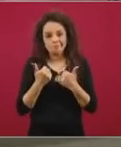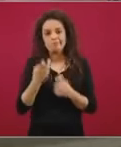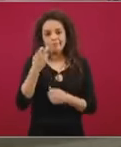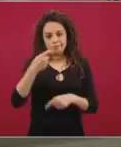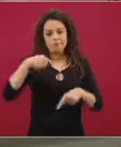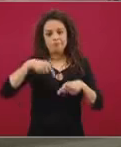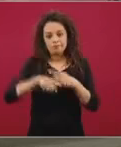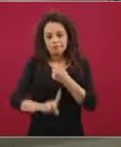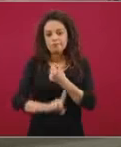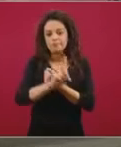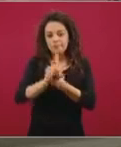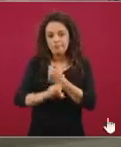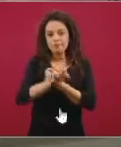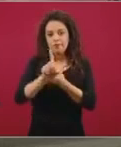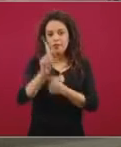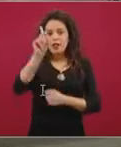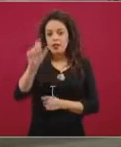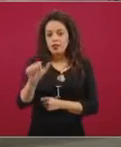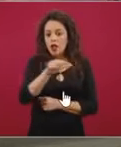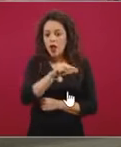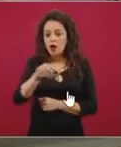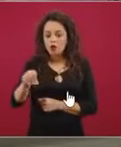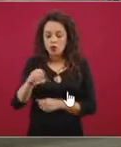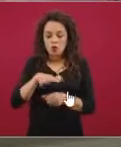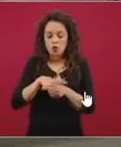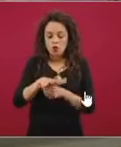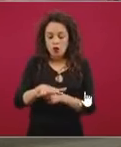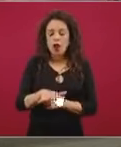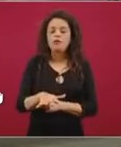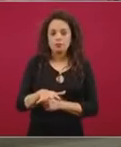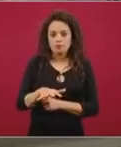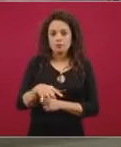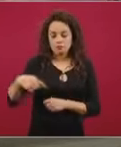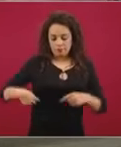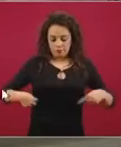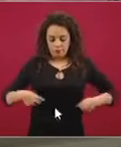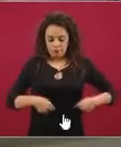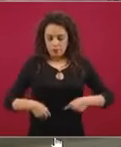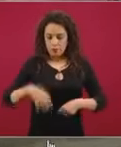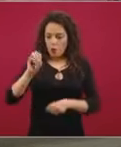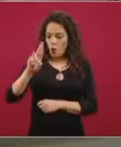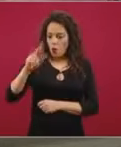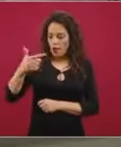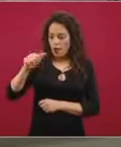se empiezan a dañar las células, los tejidos, los órganos. Hay